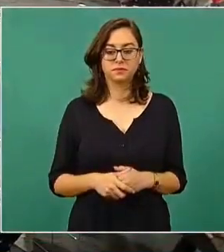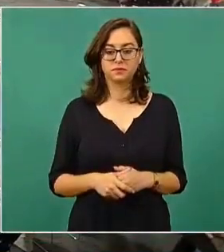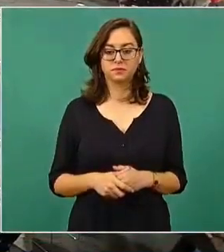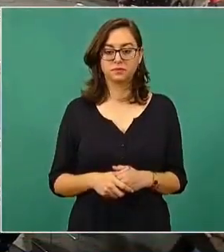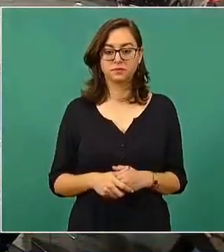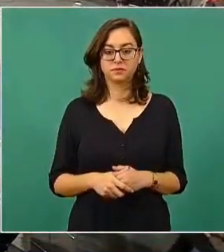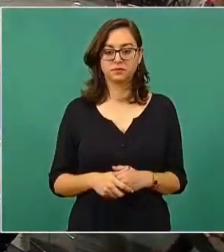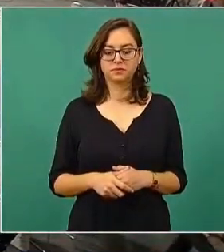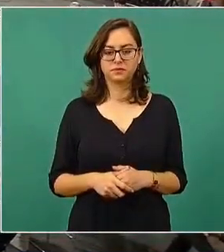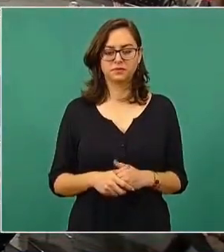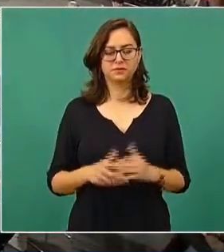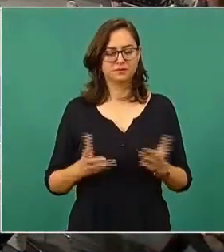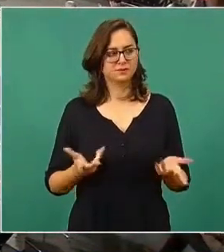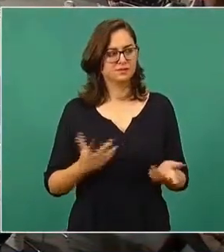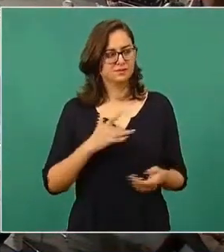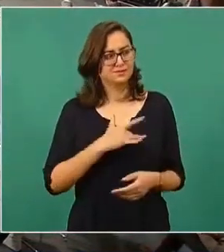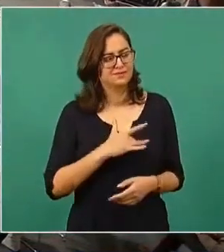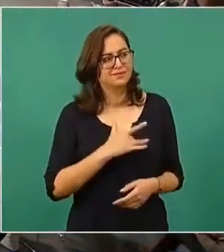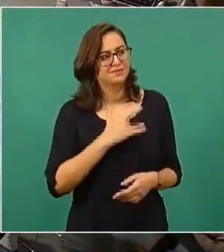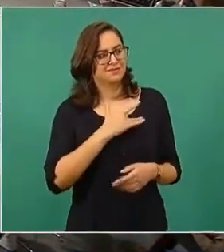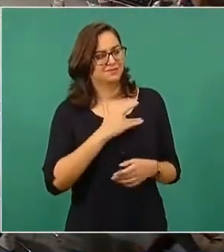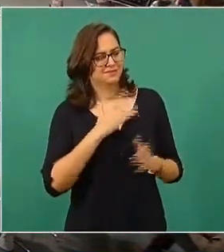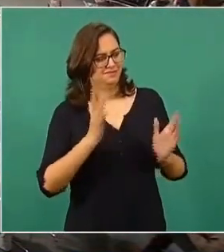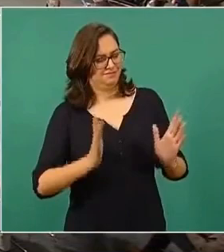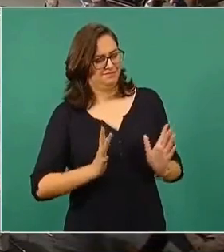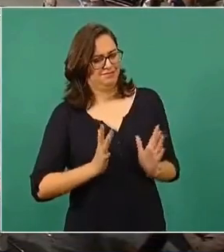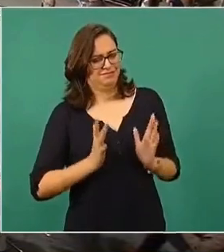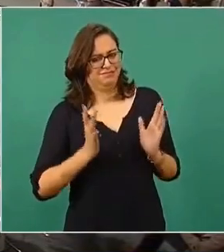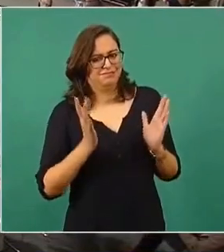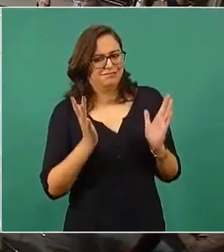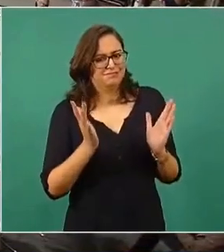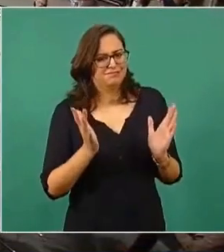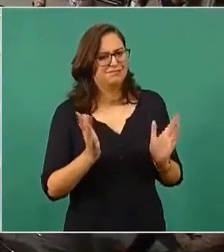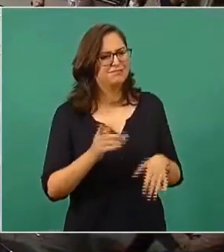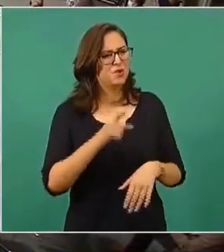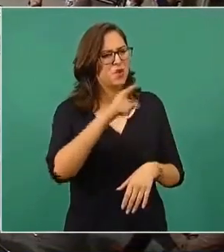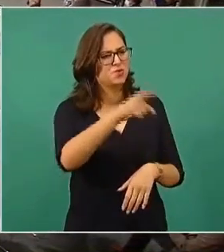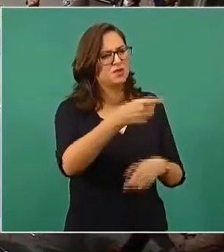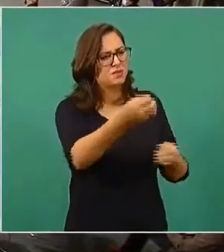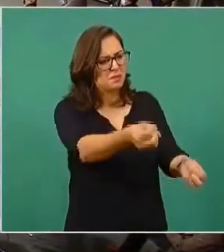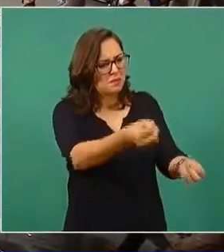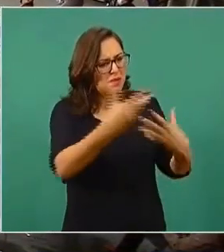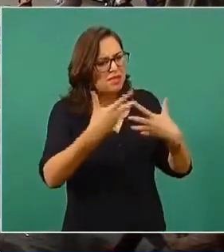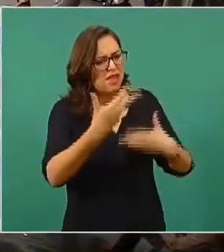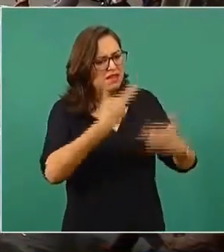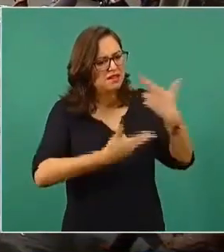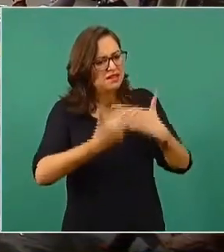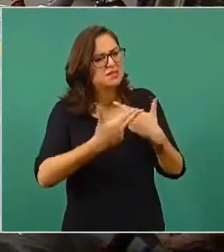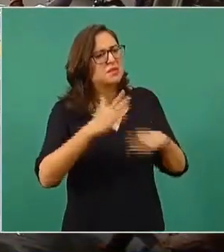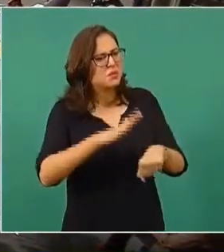Dice que le llamó la atención y le dijo: oiga, ¿por qué hace esto?